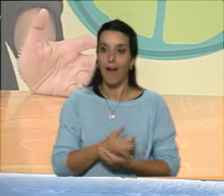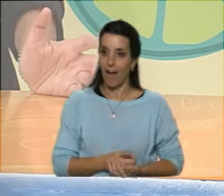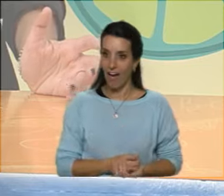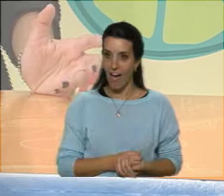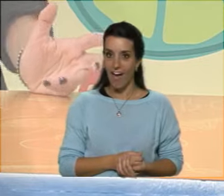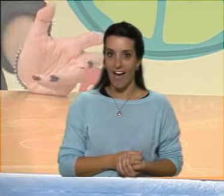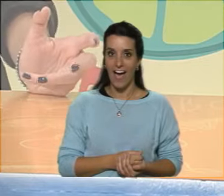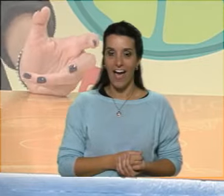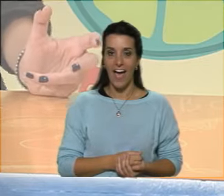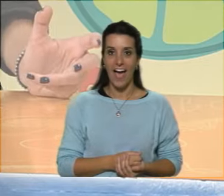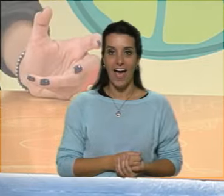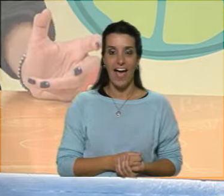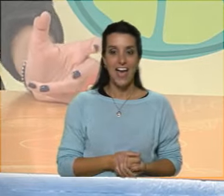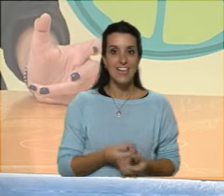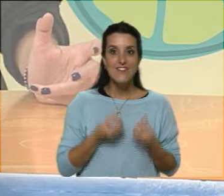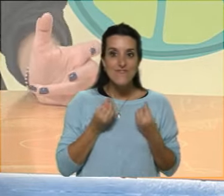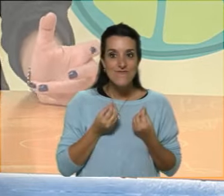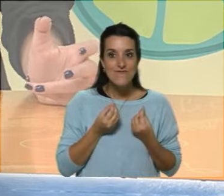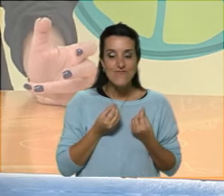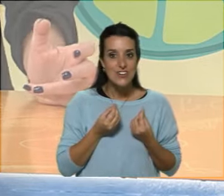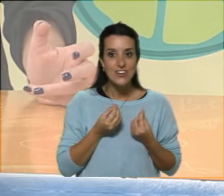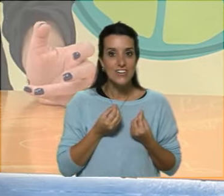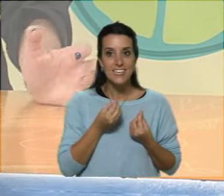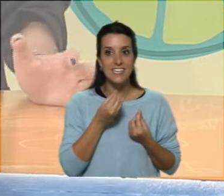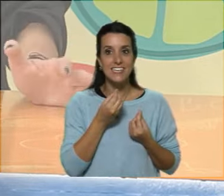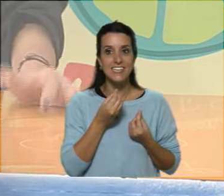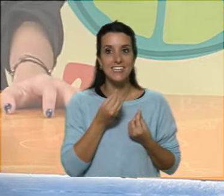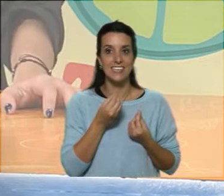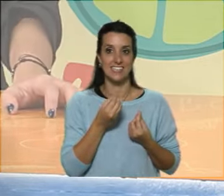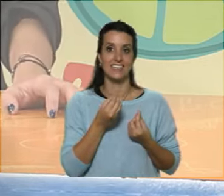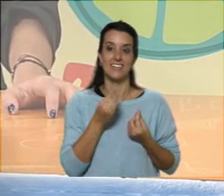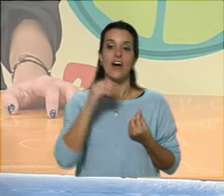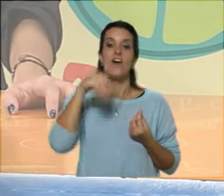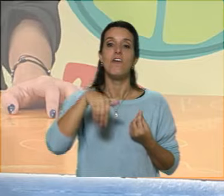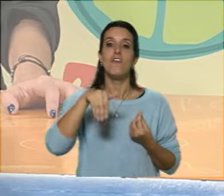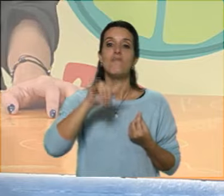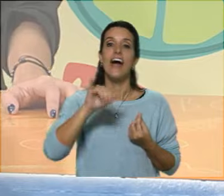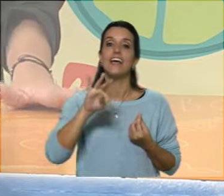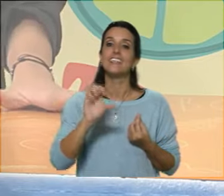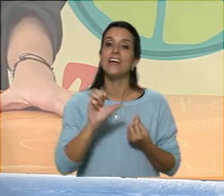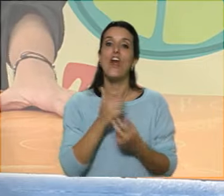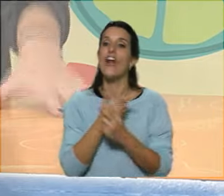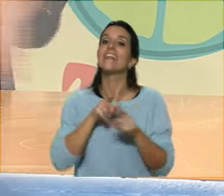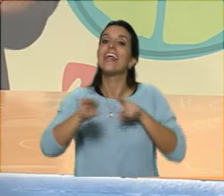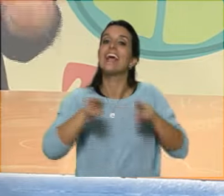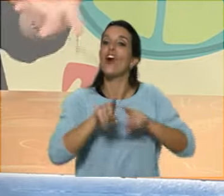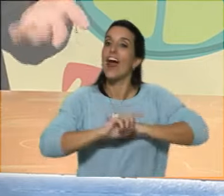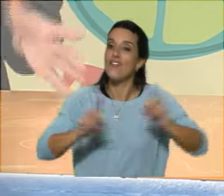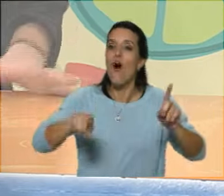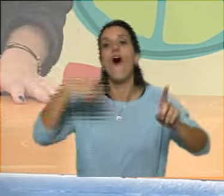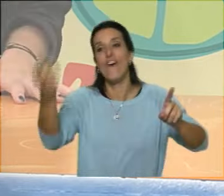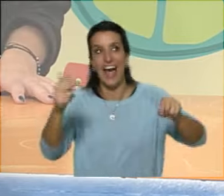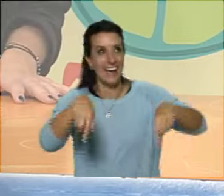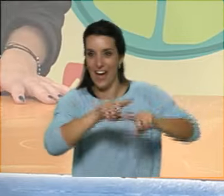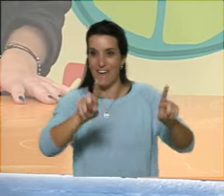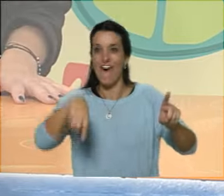Lorenzo. Maite, no, esto no es una declaración. No, Maite de Punta Carretas, no Maite nuestra directora, otra Maite. Me